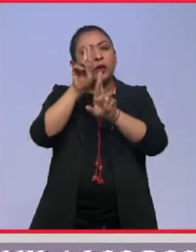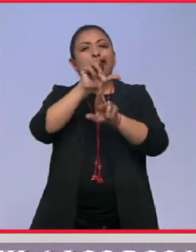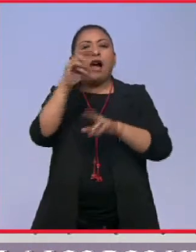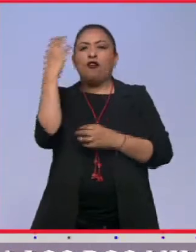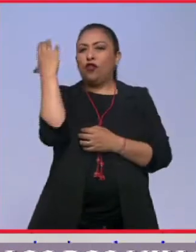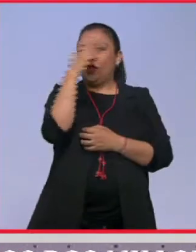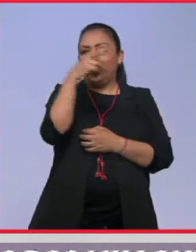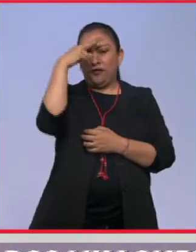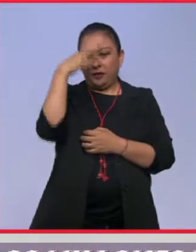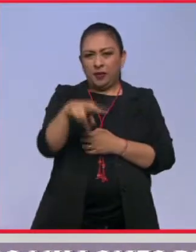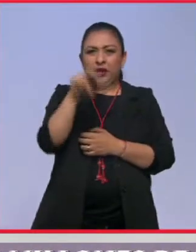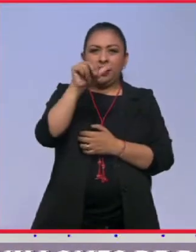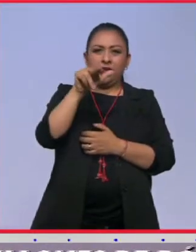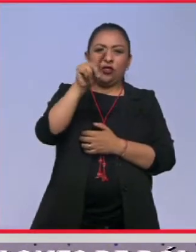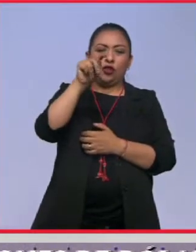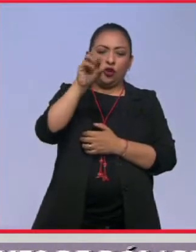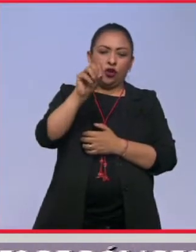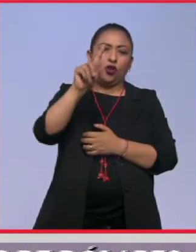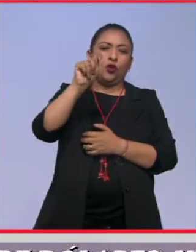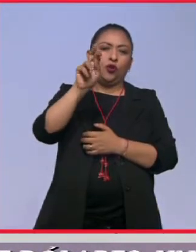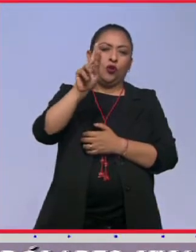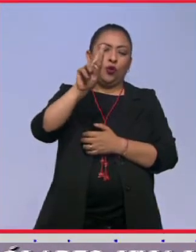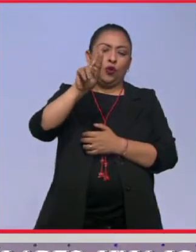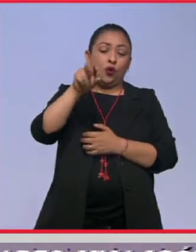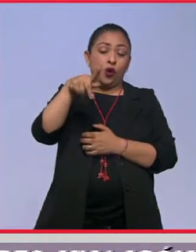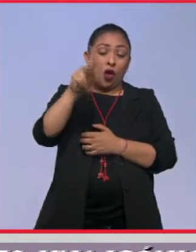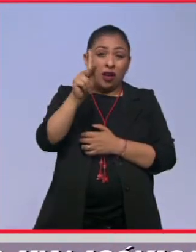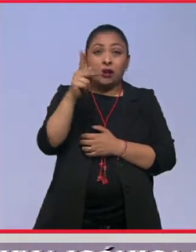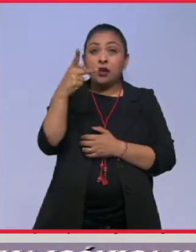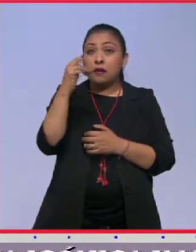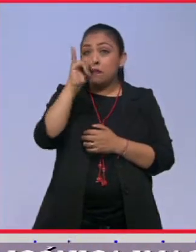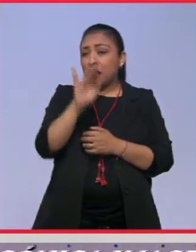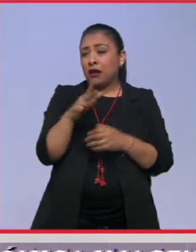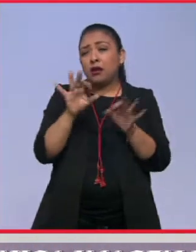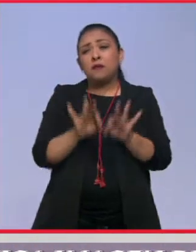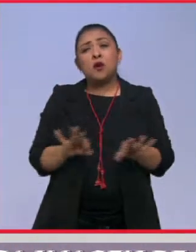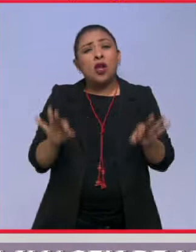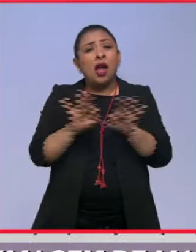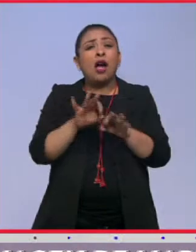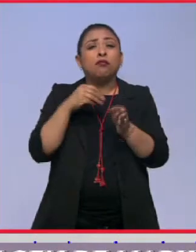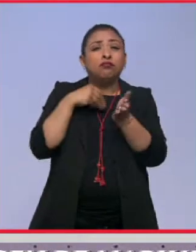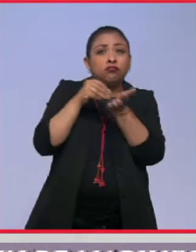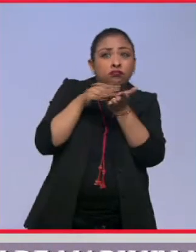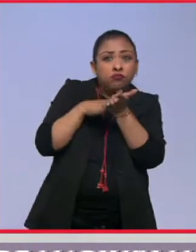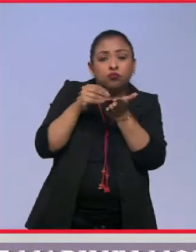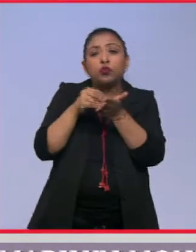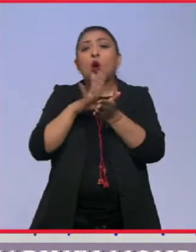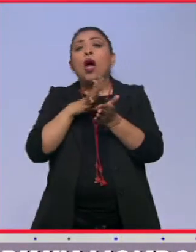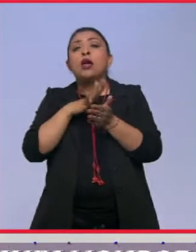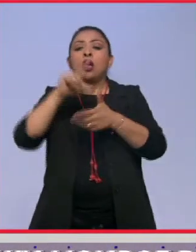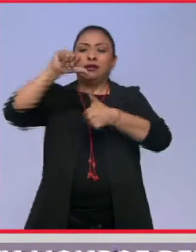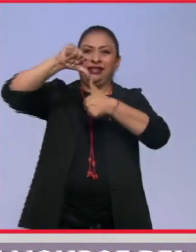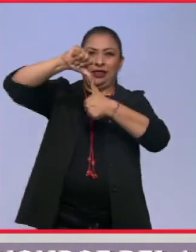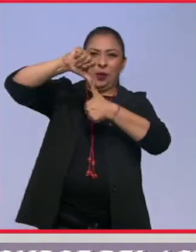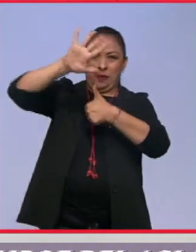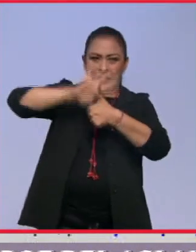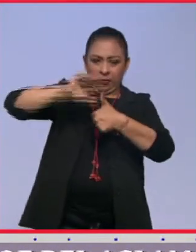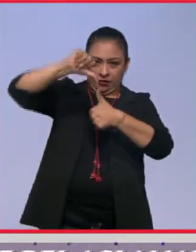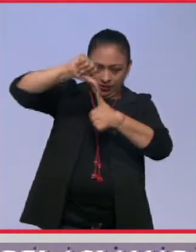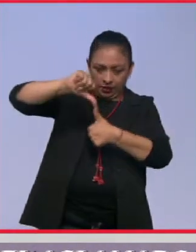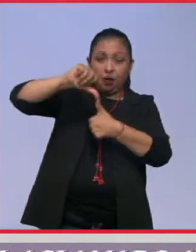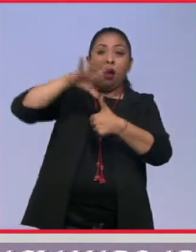fotógrafo mexicano Antonio Turok y sus imágenes, que son fundamentales en el registro de conflictos armados en Centroamérica y que, bueno, pues